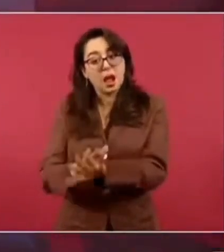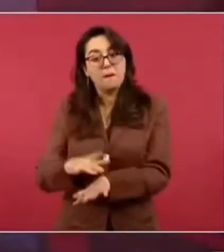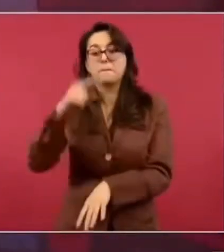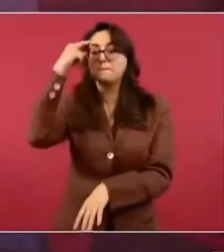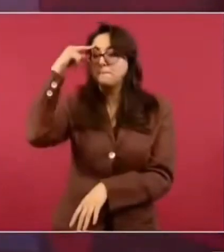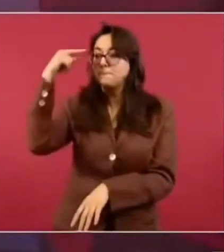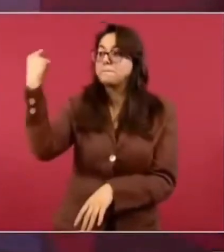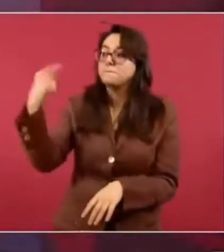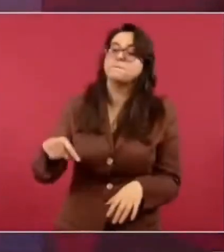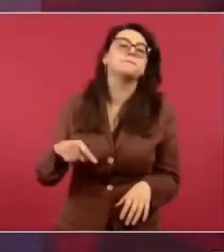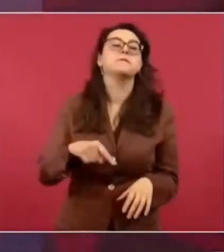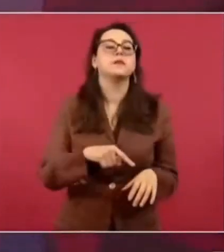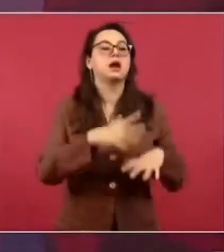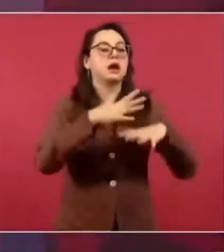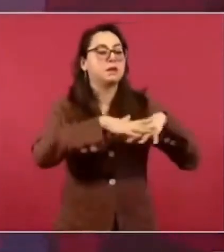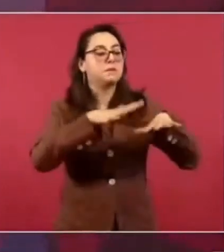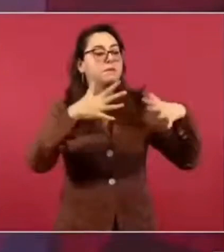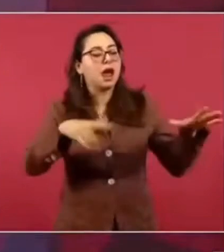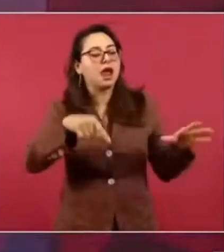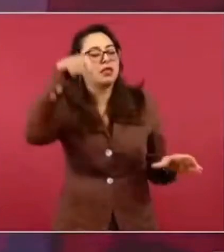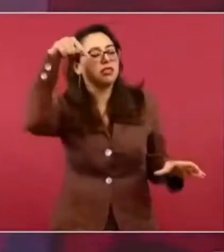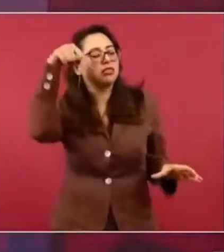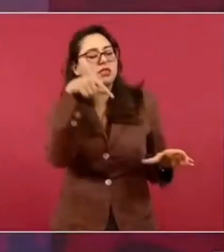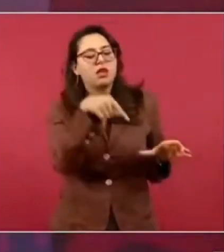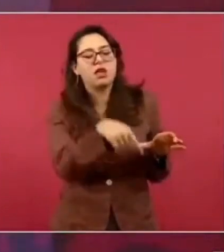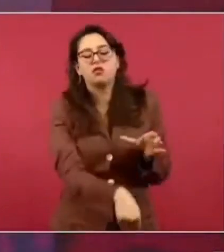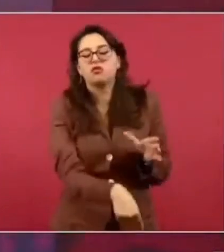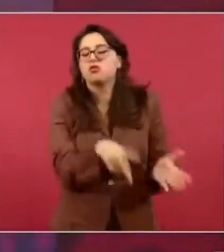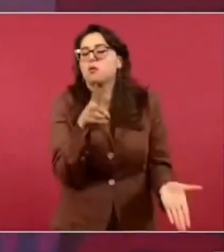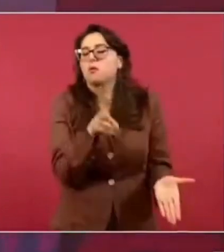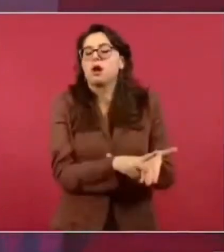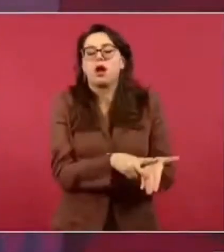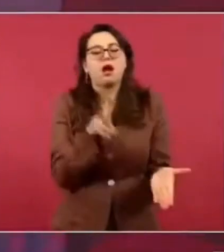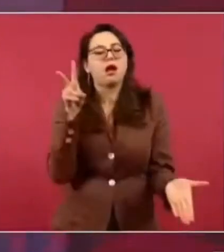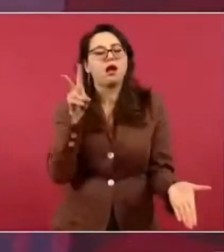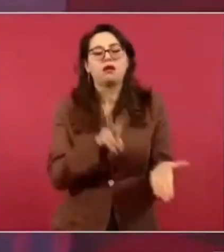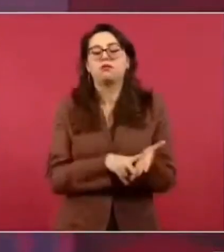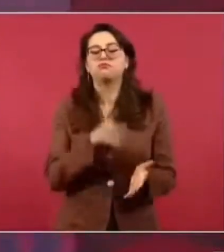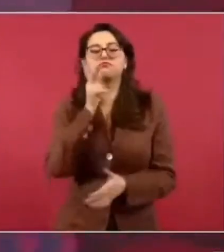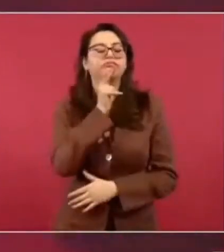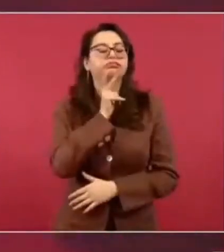Un tesoro en el fondo del mar, el petróleo.